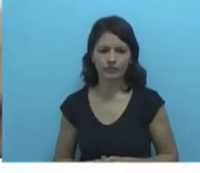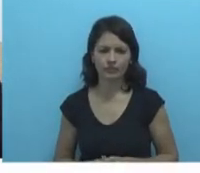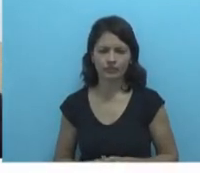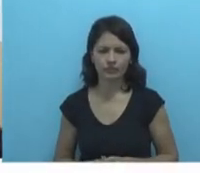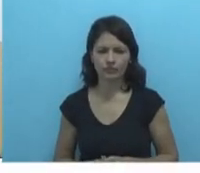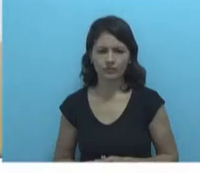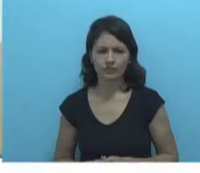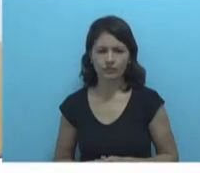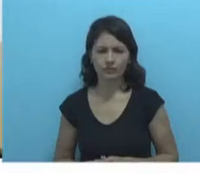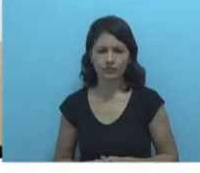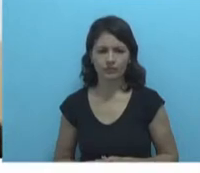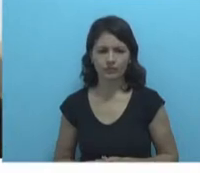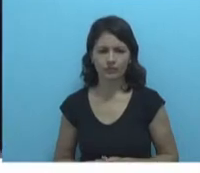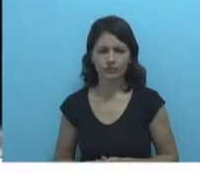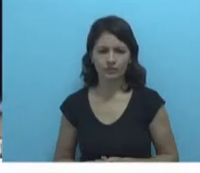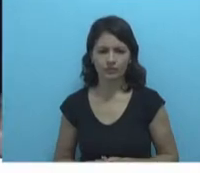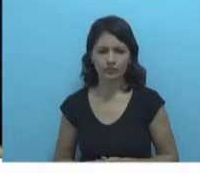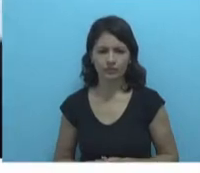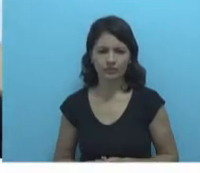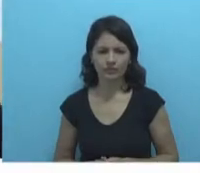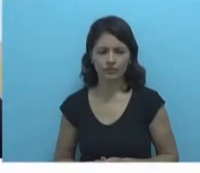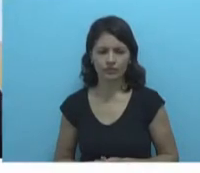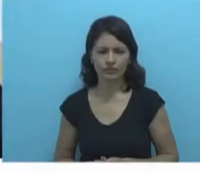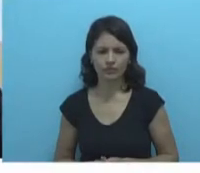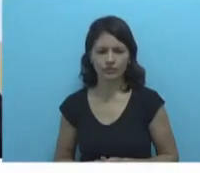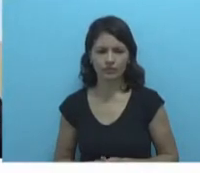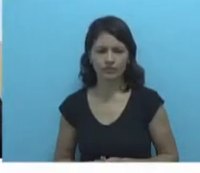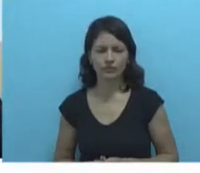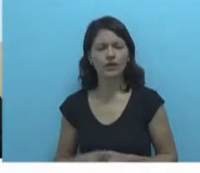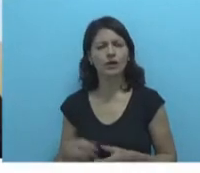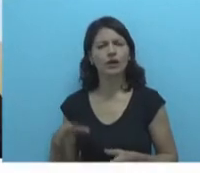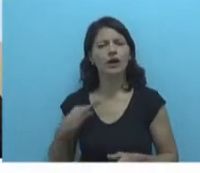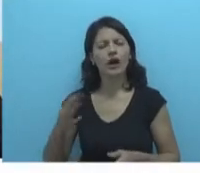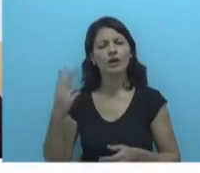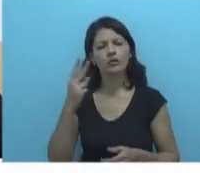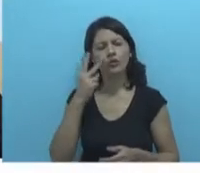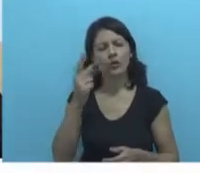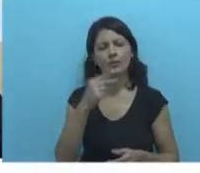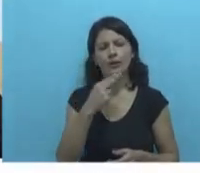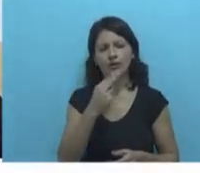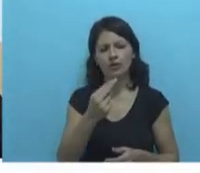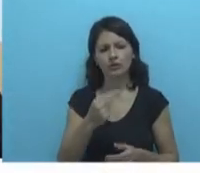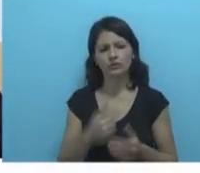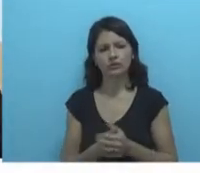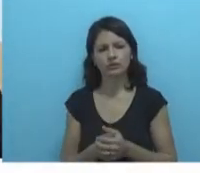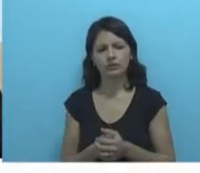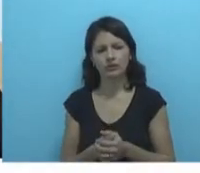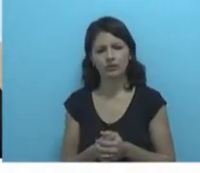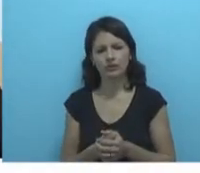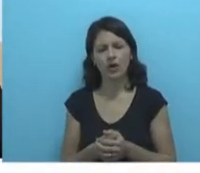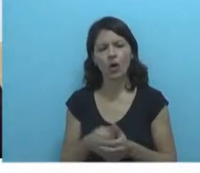y podemos ver. ¿Saben cuánto había en el 2011? ¿Cuántos millones de hacienda?